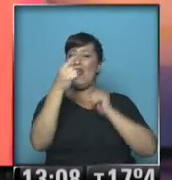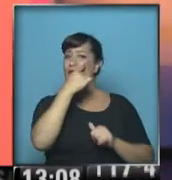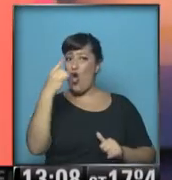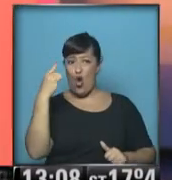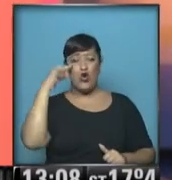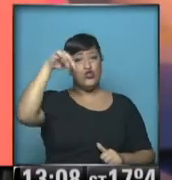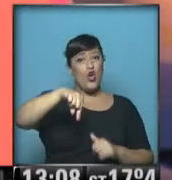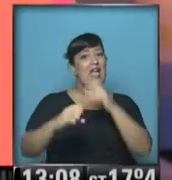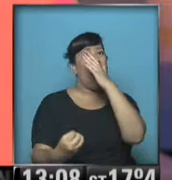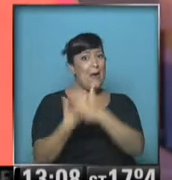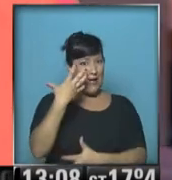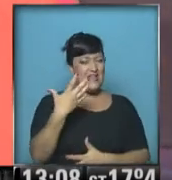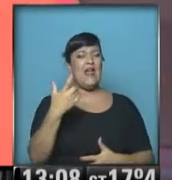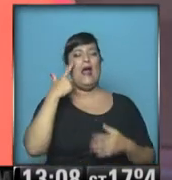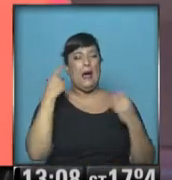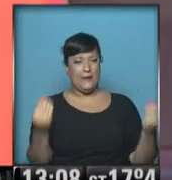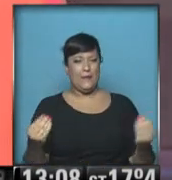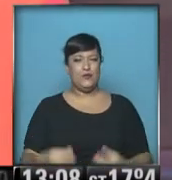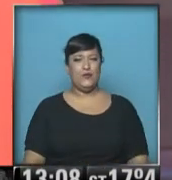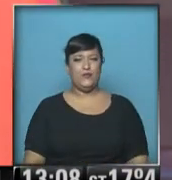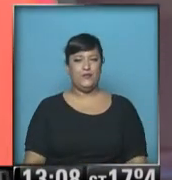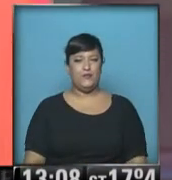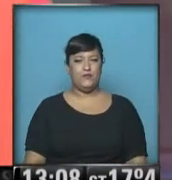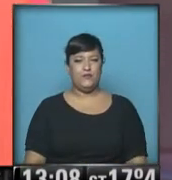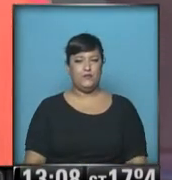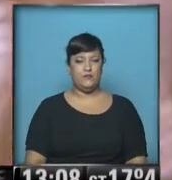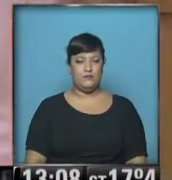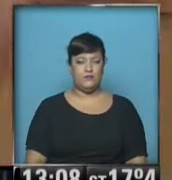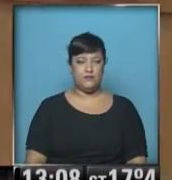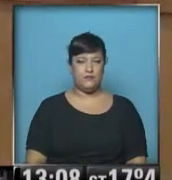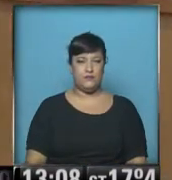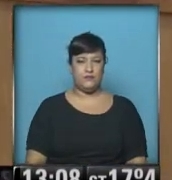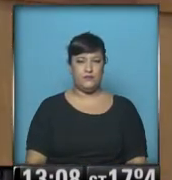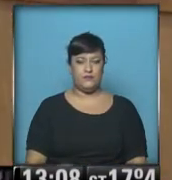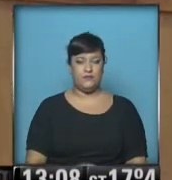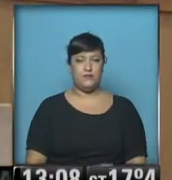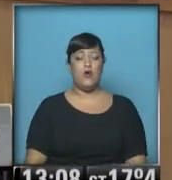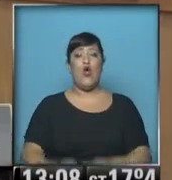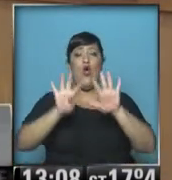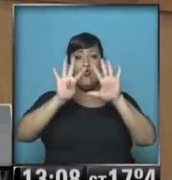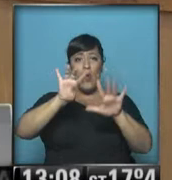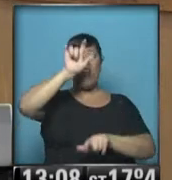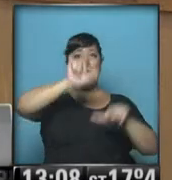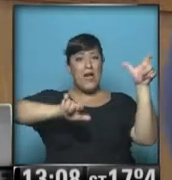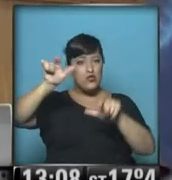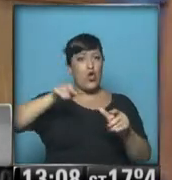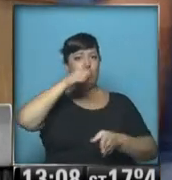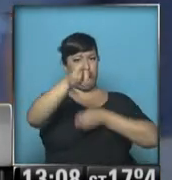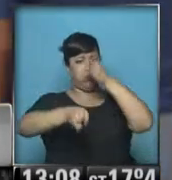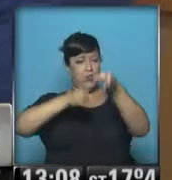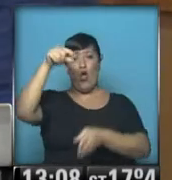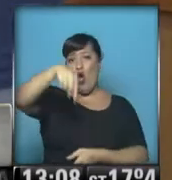sucedió esta mañana después de los festejos de fin de año y el comienzo del 2015. 9 personas fueron atendidas